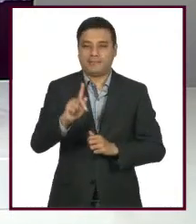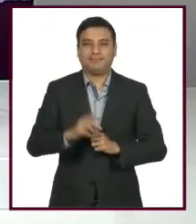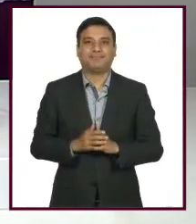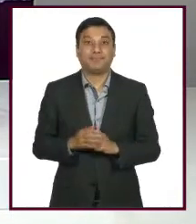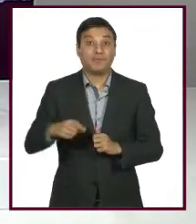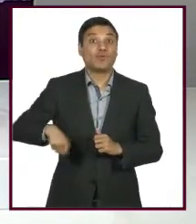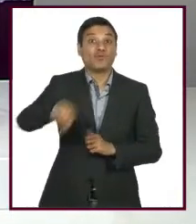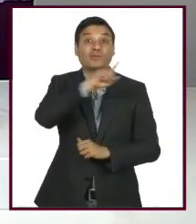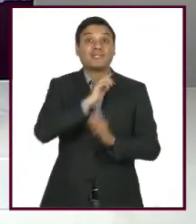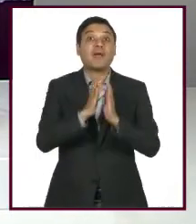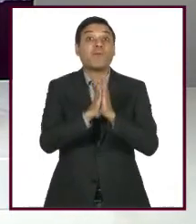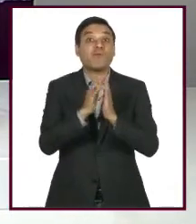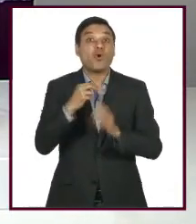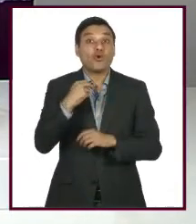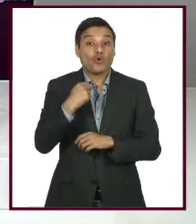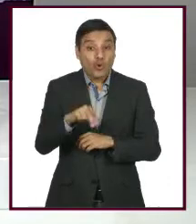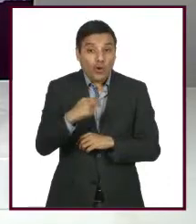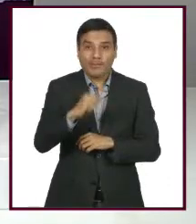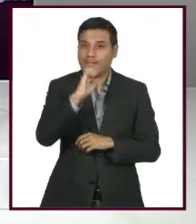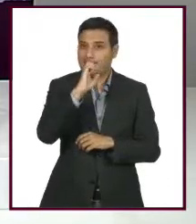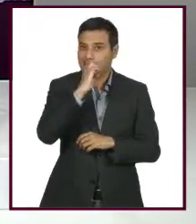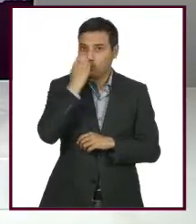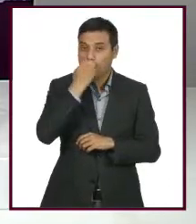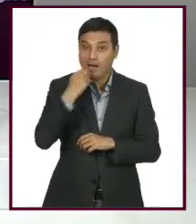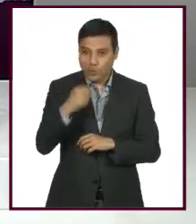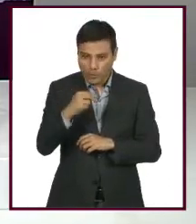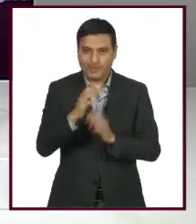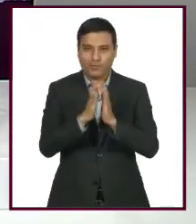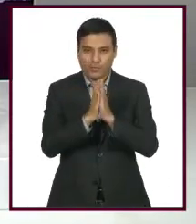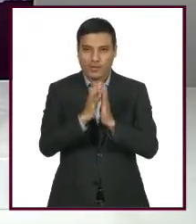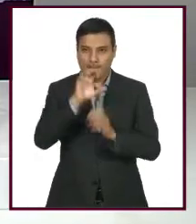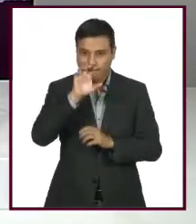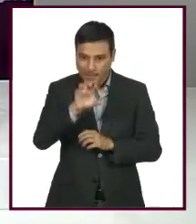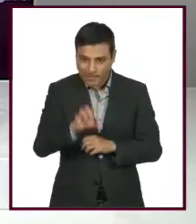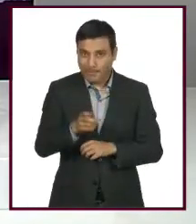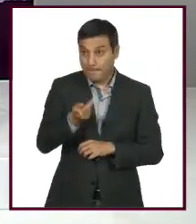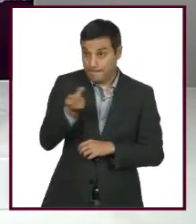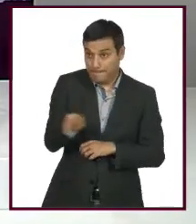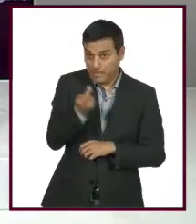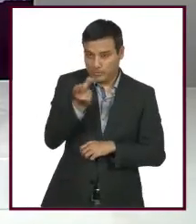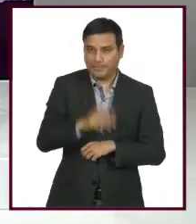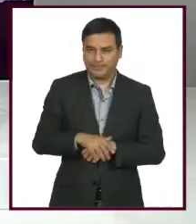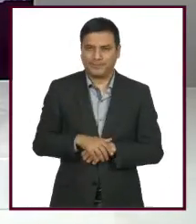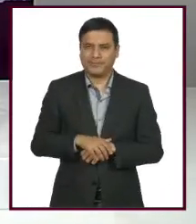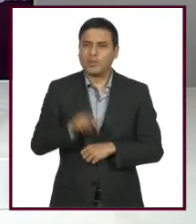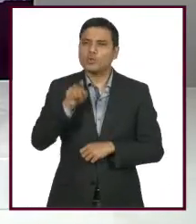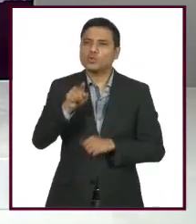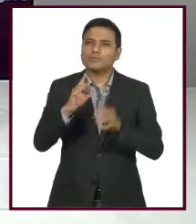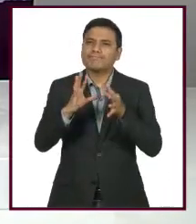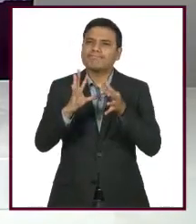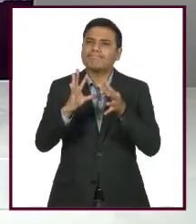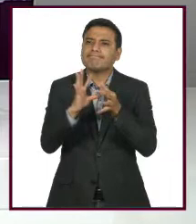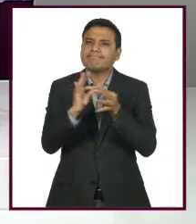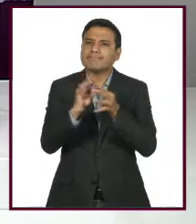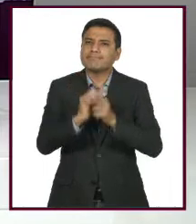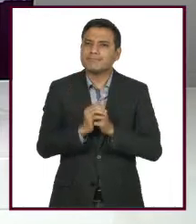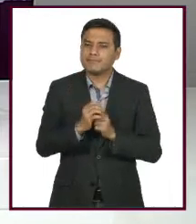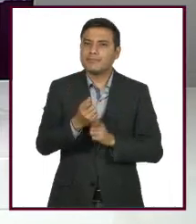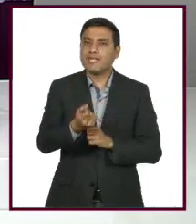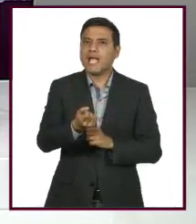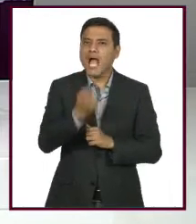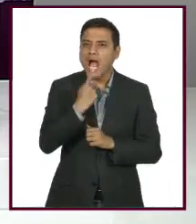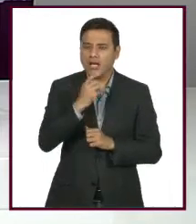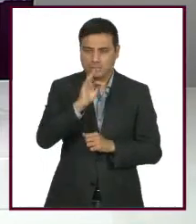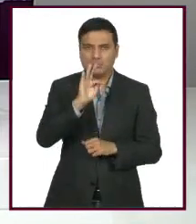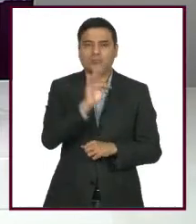sus nombres y el nombre de sus escuelas. Pero bueno, vamos a continuar con esto, doctor. Nos ha hablado sobre la intoxicación por estimulantes. Pero, ¿qué